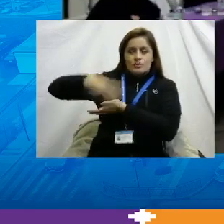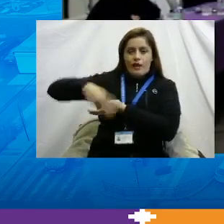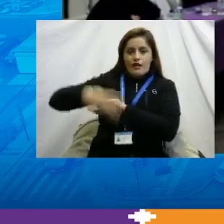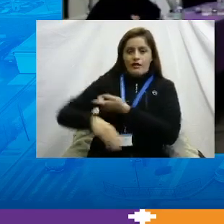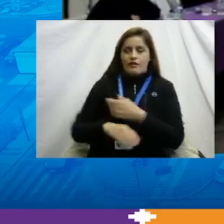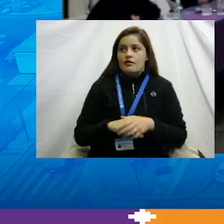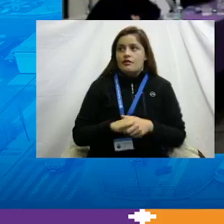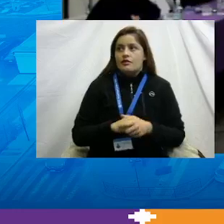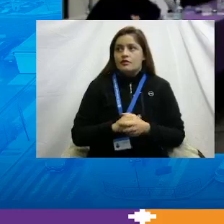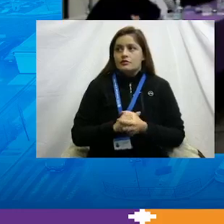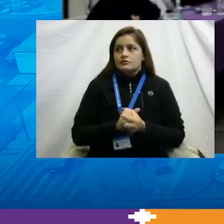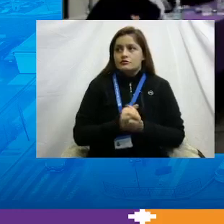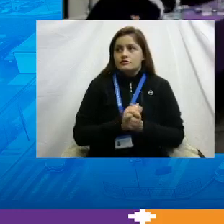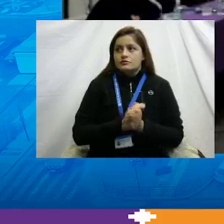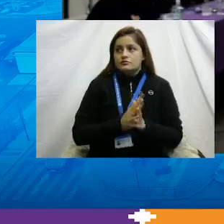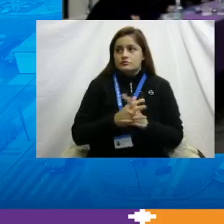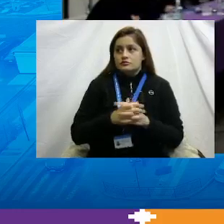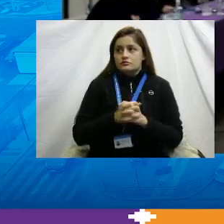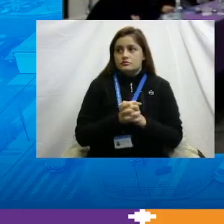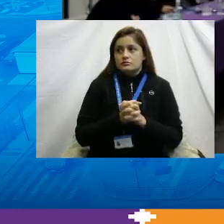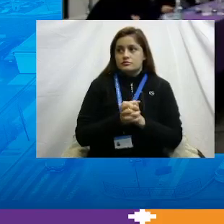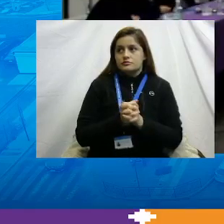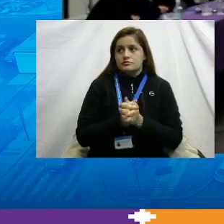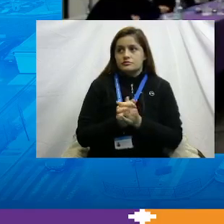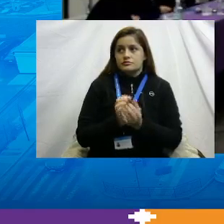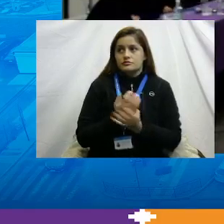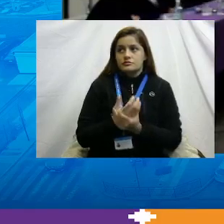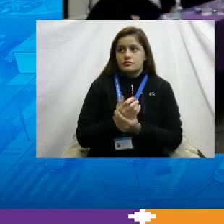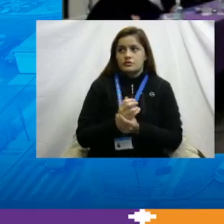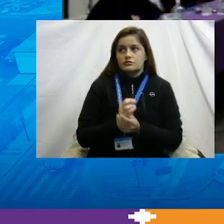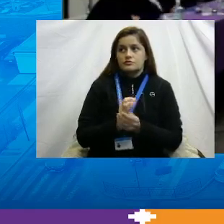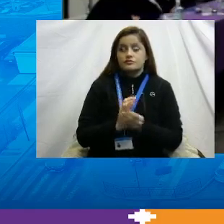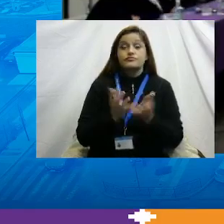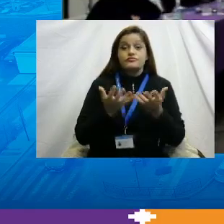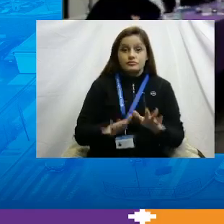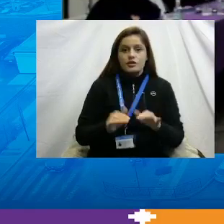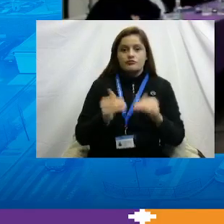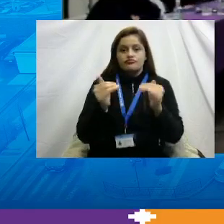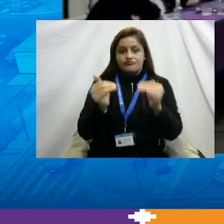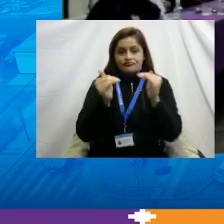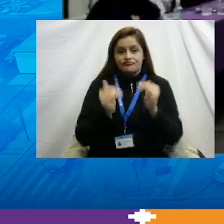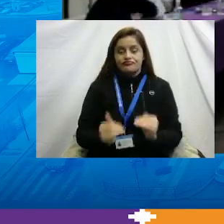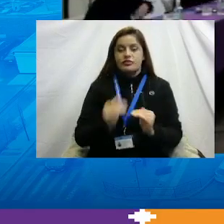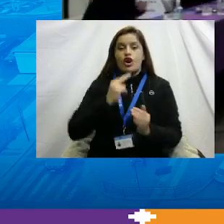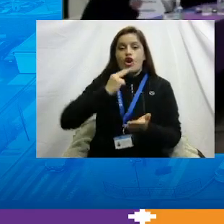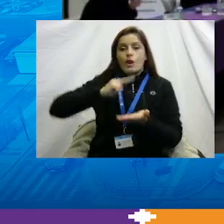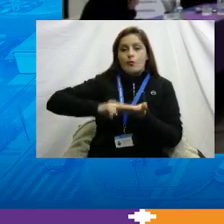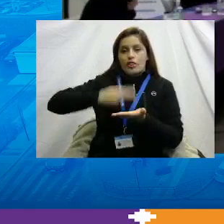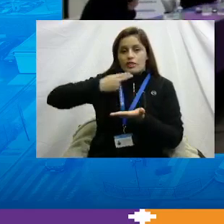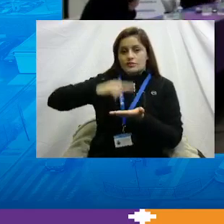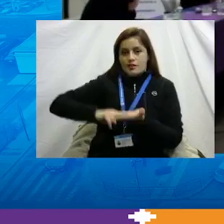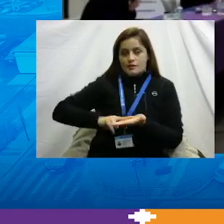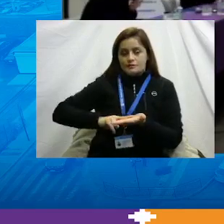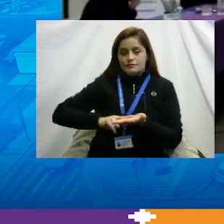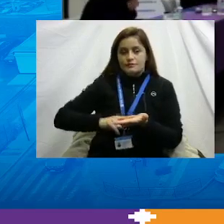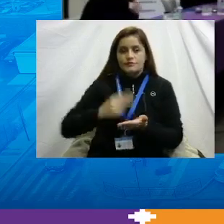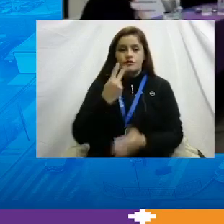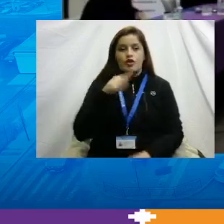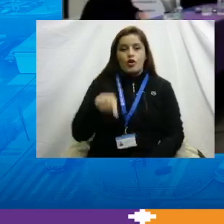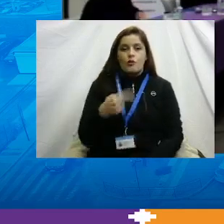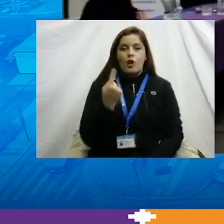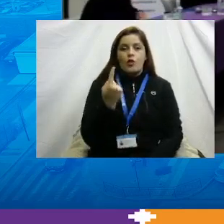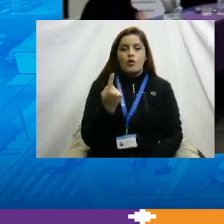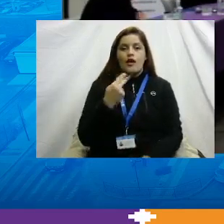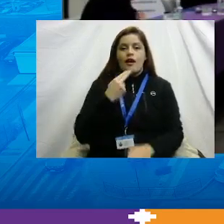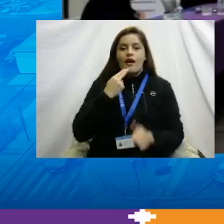en los plazos que sean prudentes. ¿Ya? Pasamos inmediatamente a lo que es la correspondencia. 2.1, carta de la